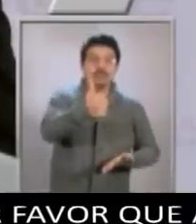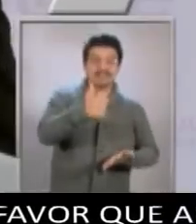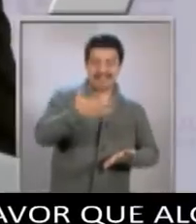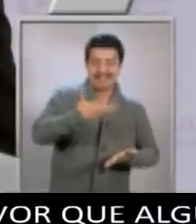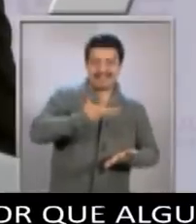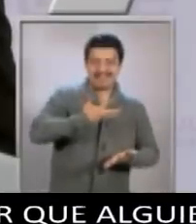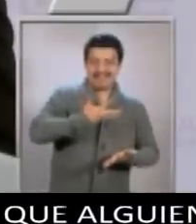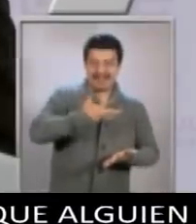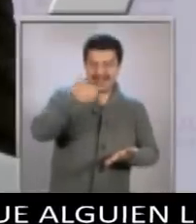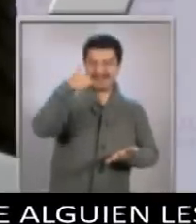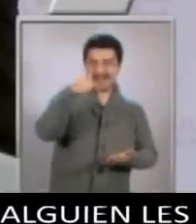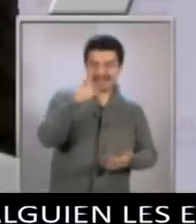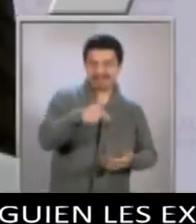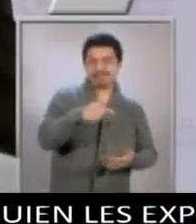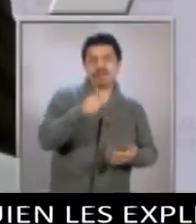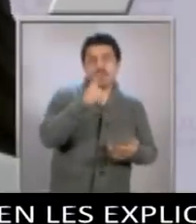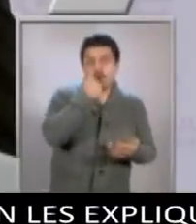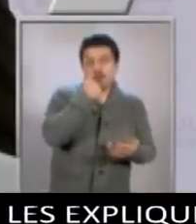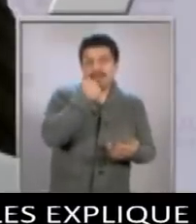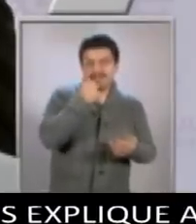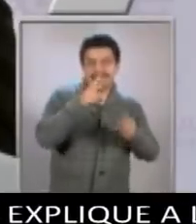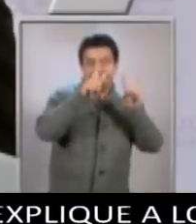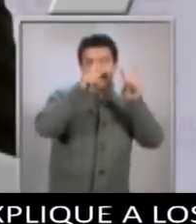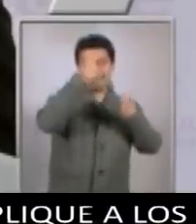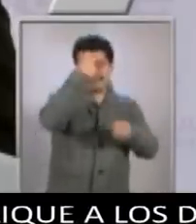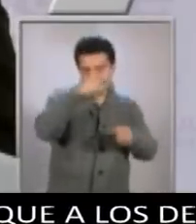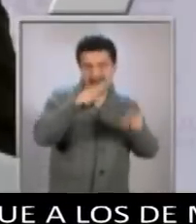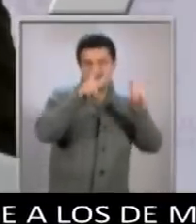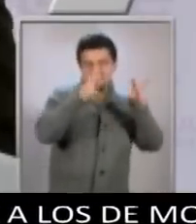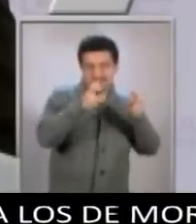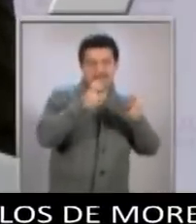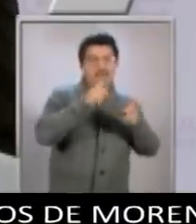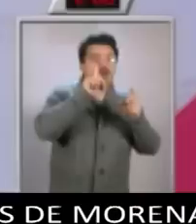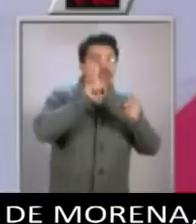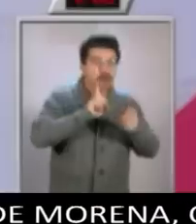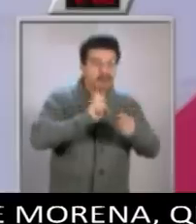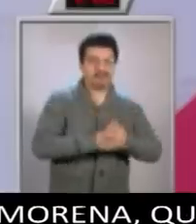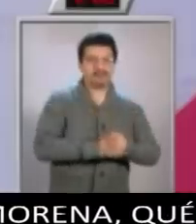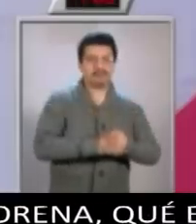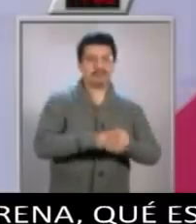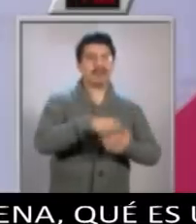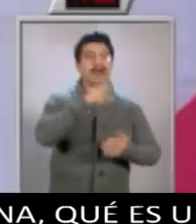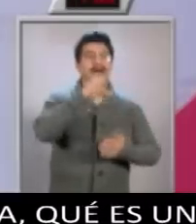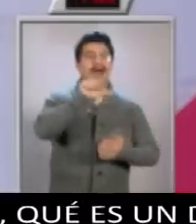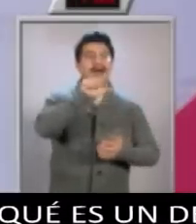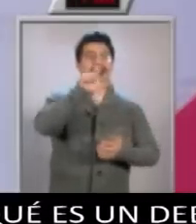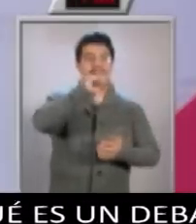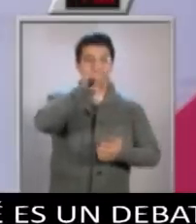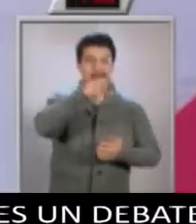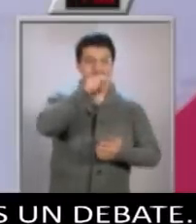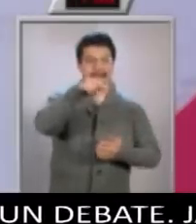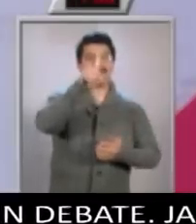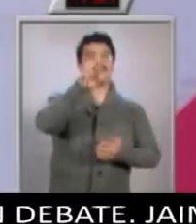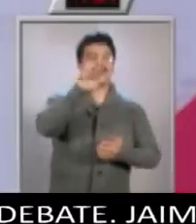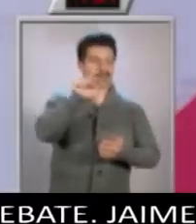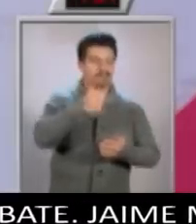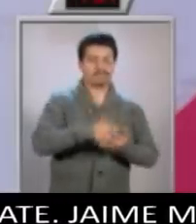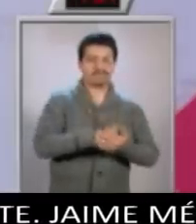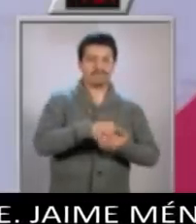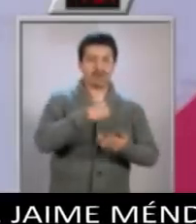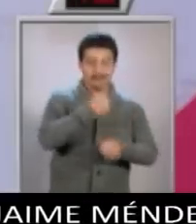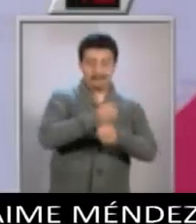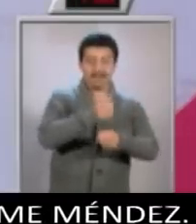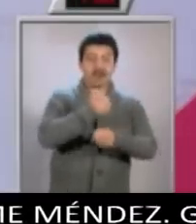Delfina, sobre todo, te digo, Pepe, después de que decían que ella no sabía debatir y que por eso no quería ir al debate. Acabó yendo,